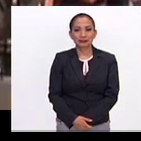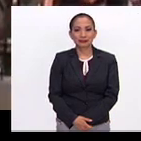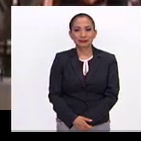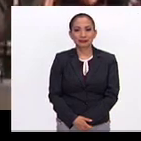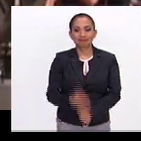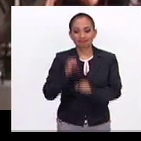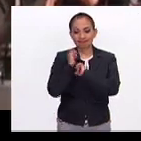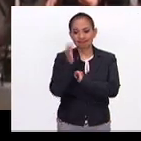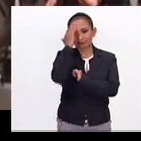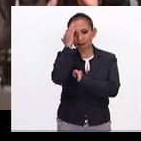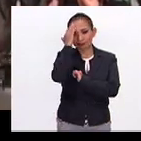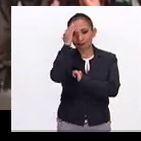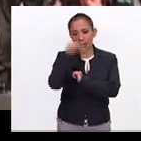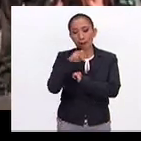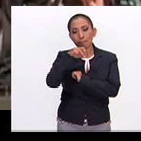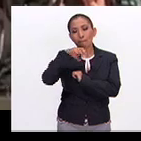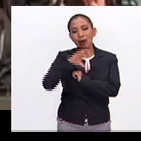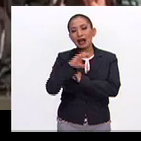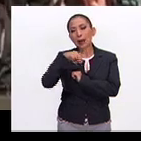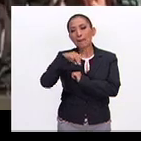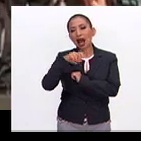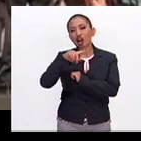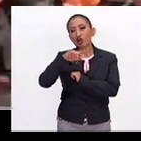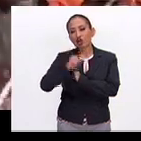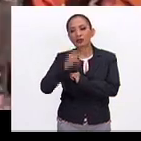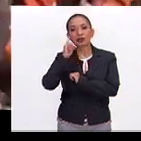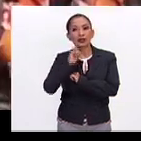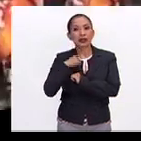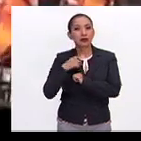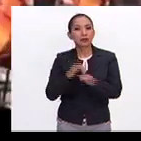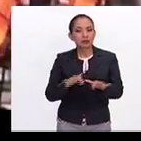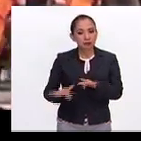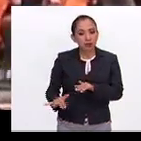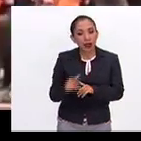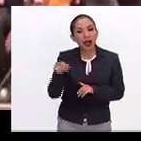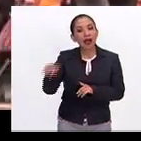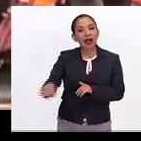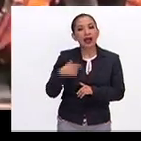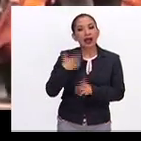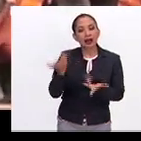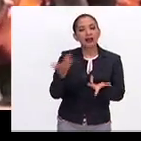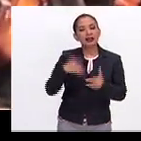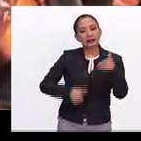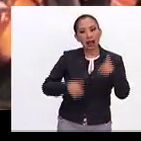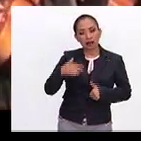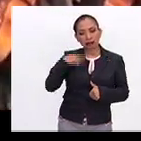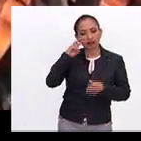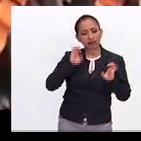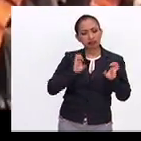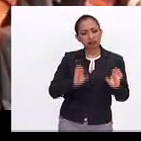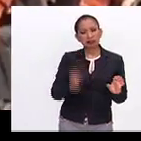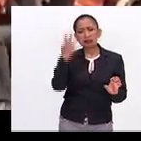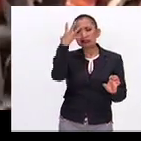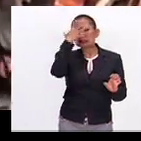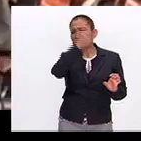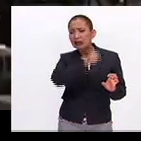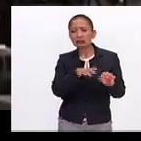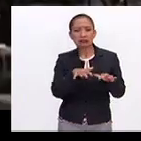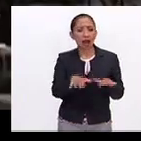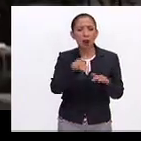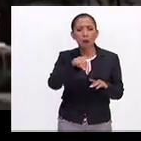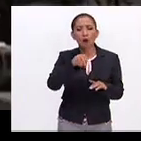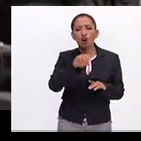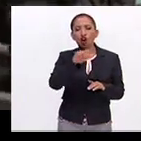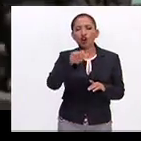Bajo la batuta de Mar Marcus y la pianista Isabel Ladrón de Guevara, el Teatro de Cancún fue testigo de la elegancia y pasión del